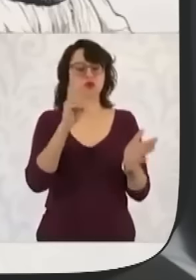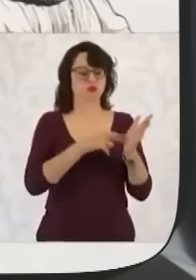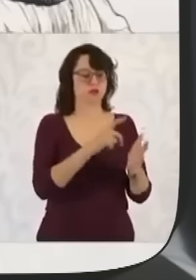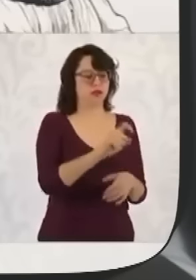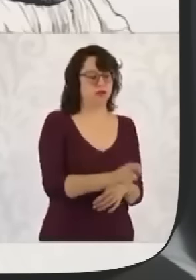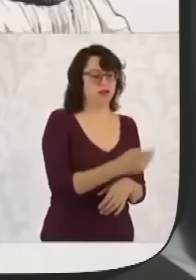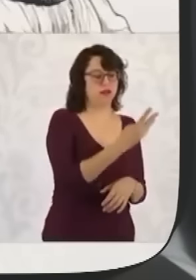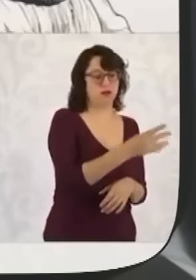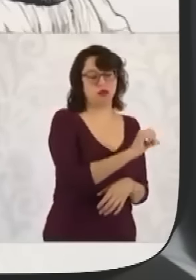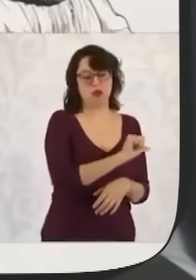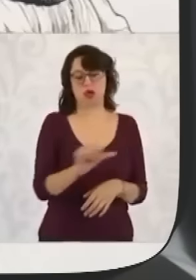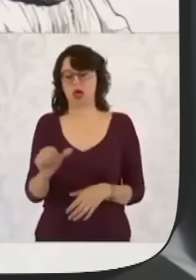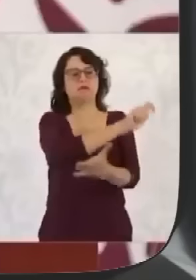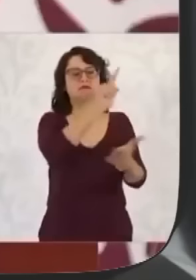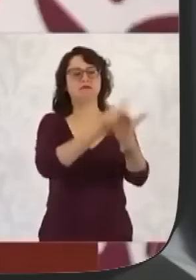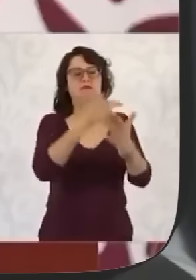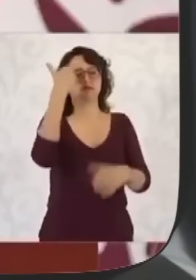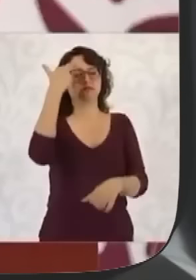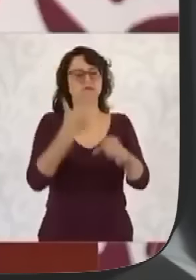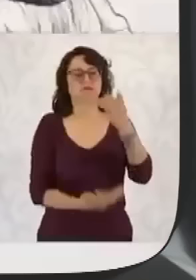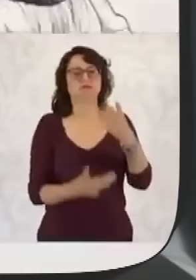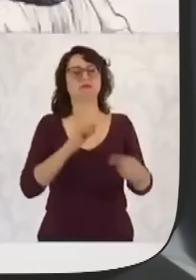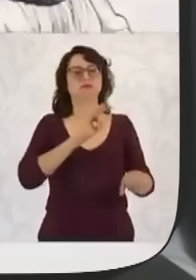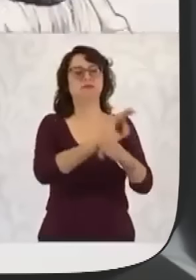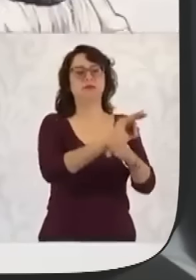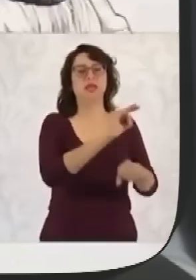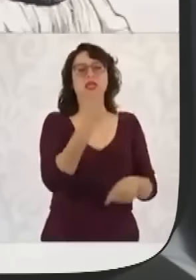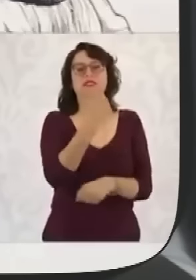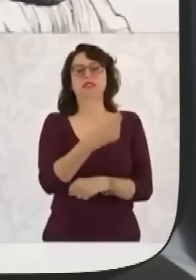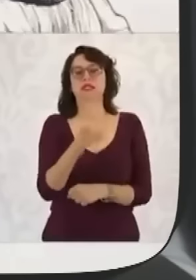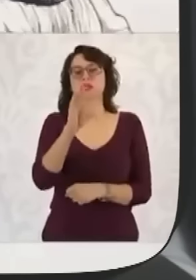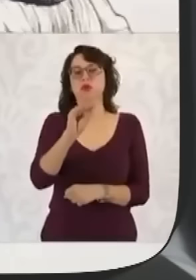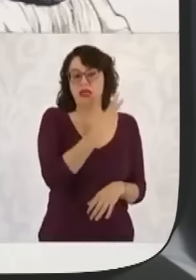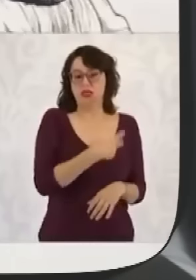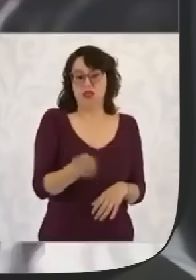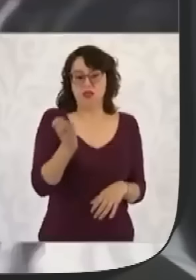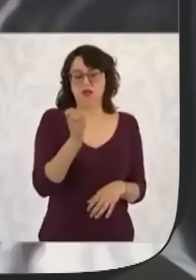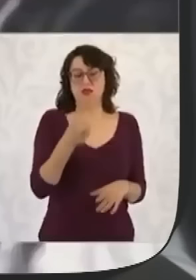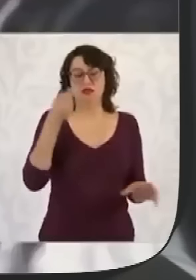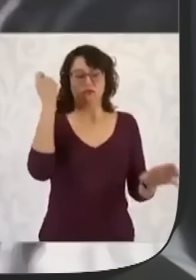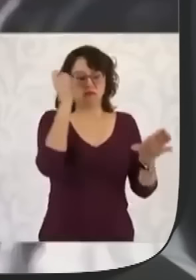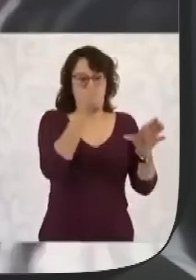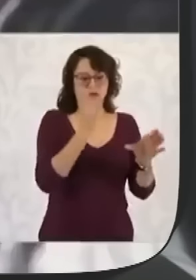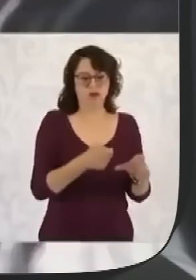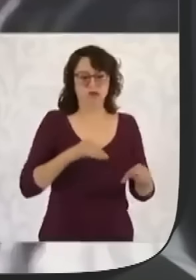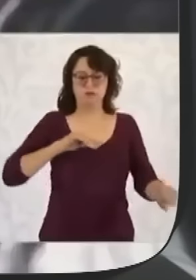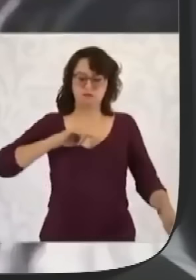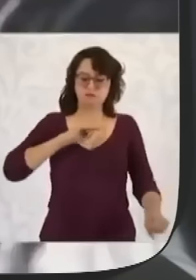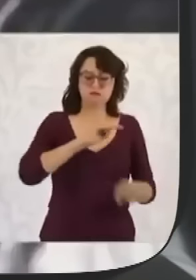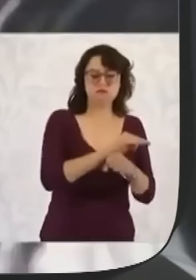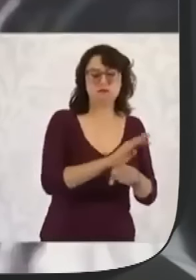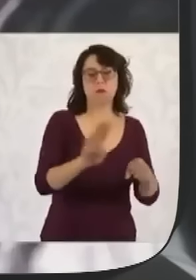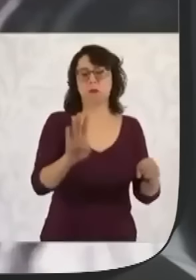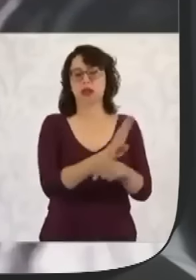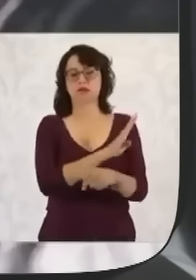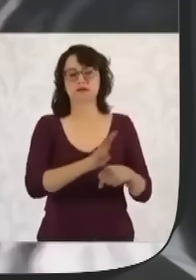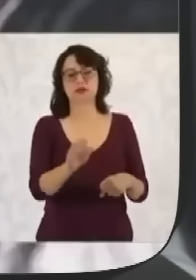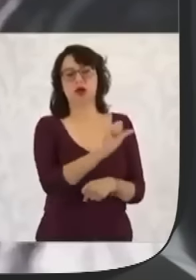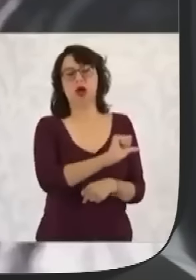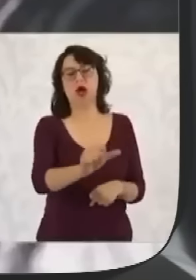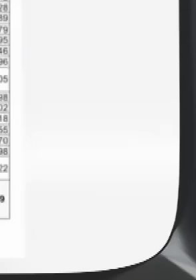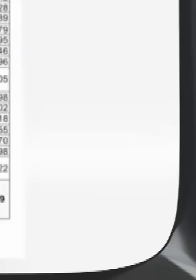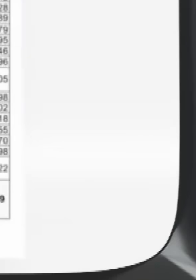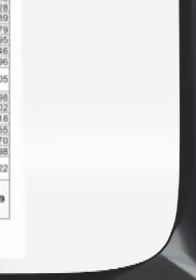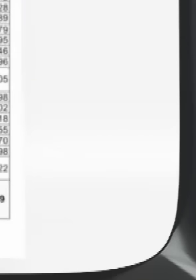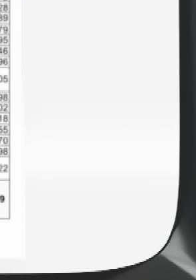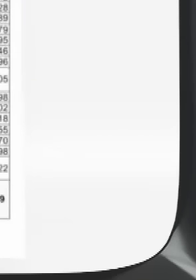2024 y lo que va del 2025, se tiene registro de 193 determinaciones que favorecieron o pretendieron beneficiar a presuntos